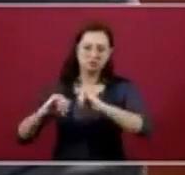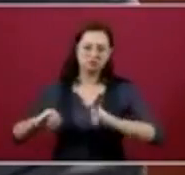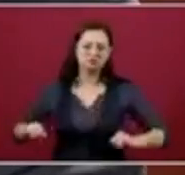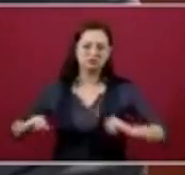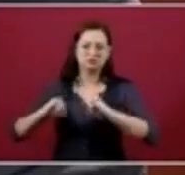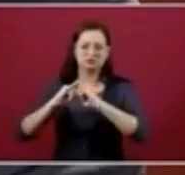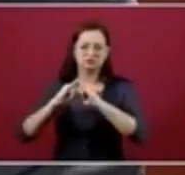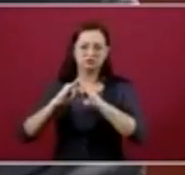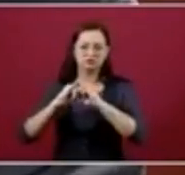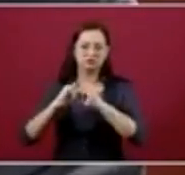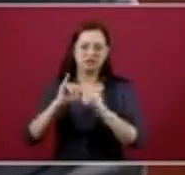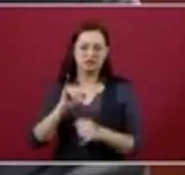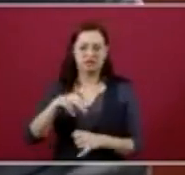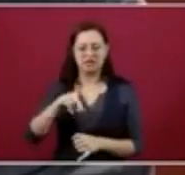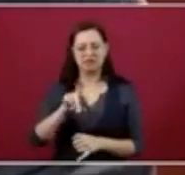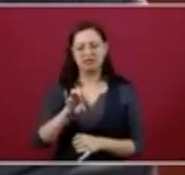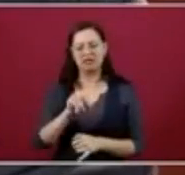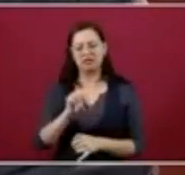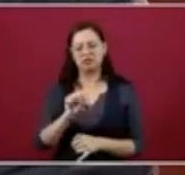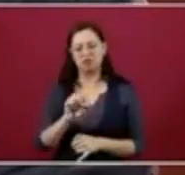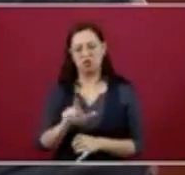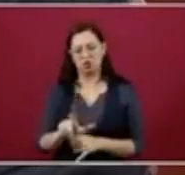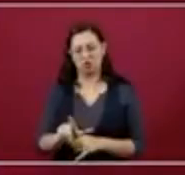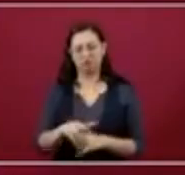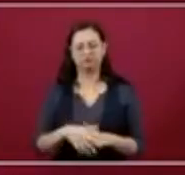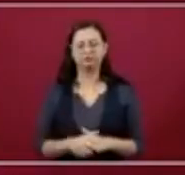de Indesol.